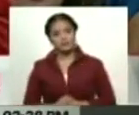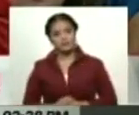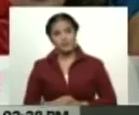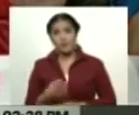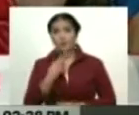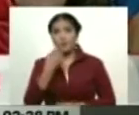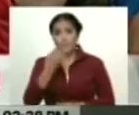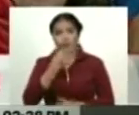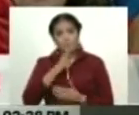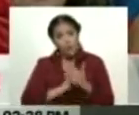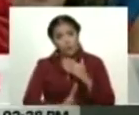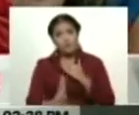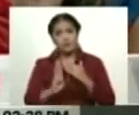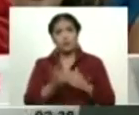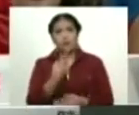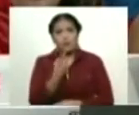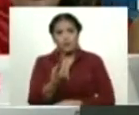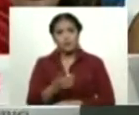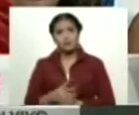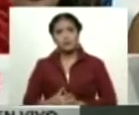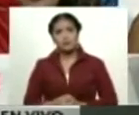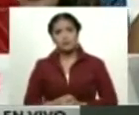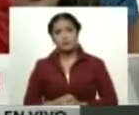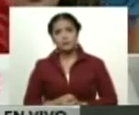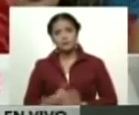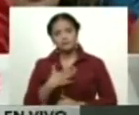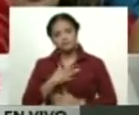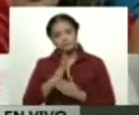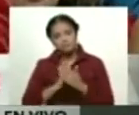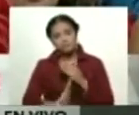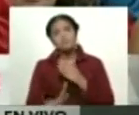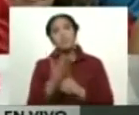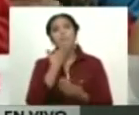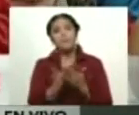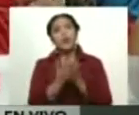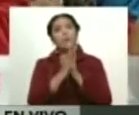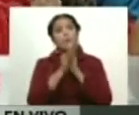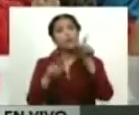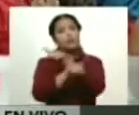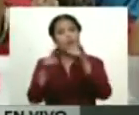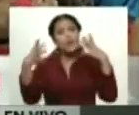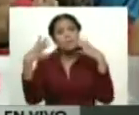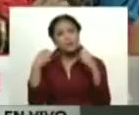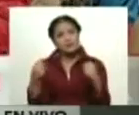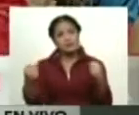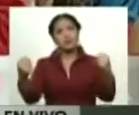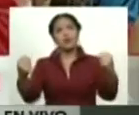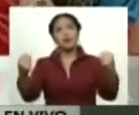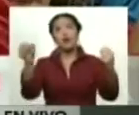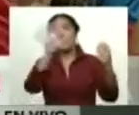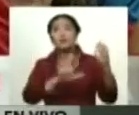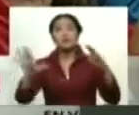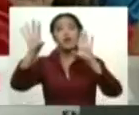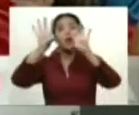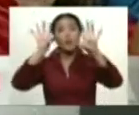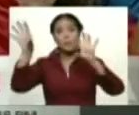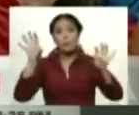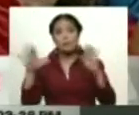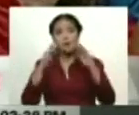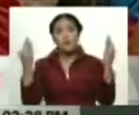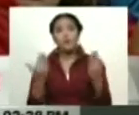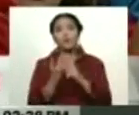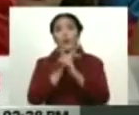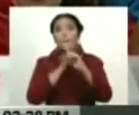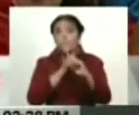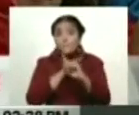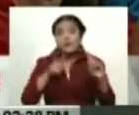digo con humildad, con la mayor humildad, y pido que se me entienda y se me comprenda, hermanos del mundo. Pero Venezuela juega